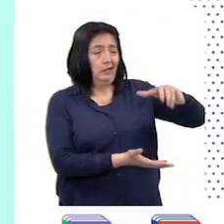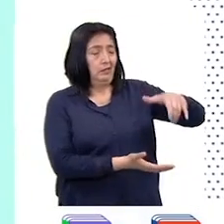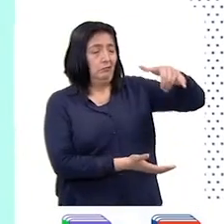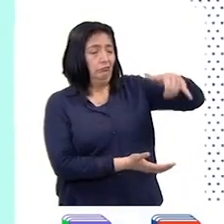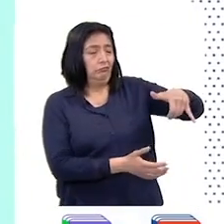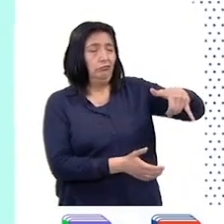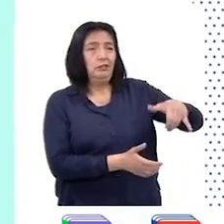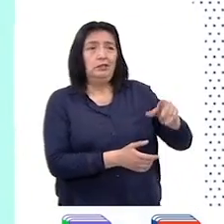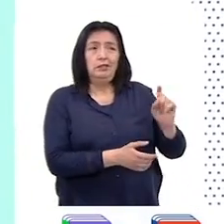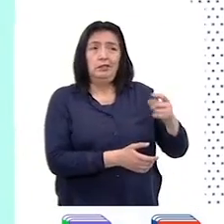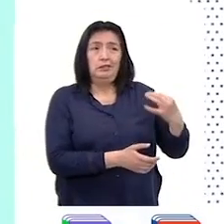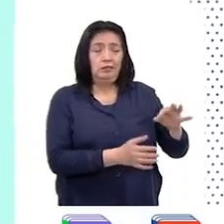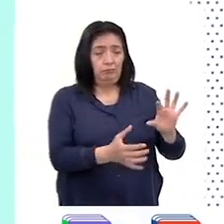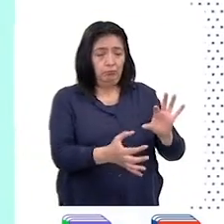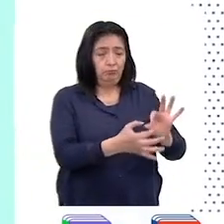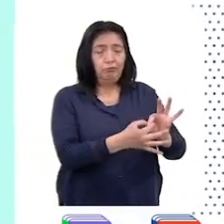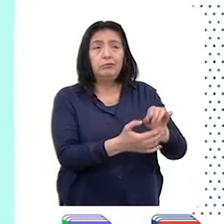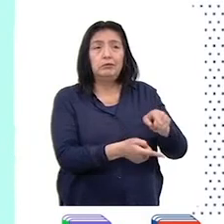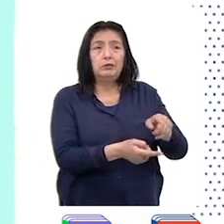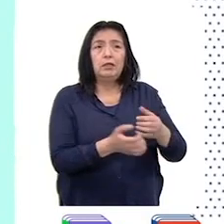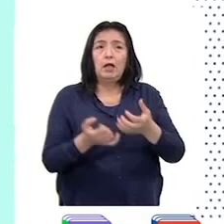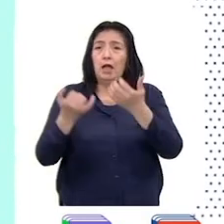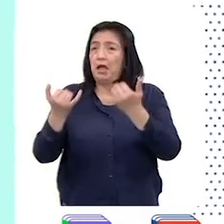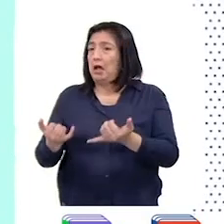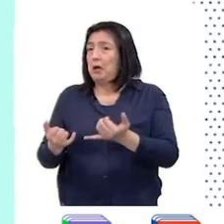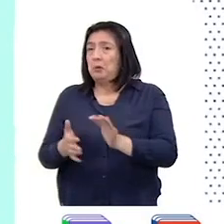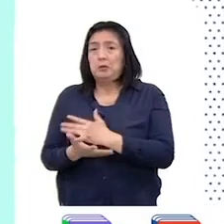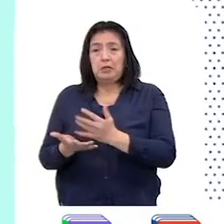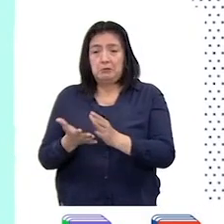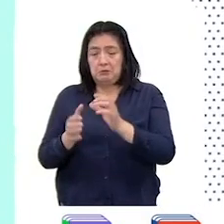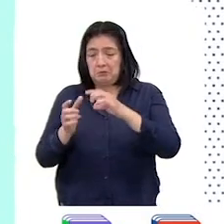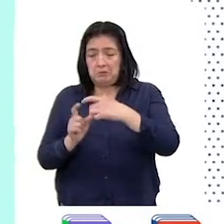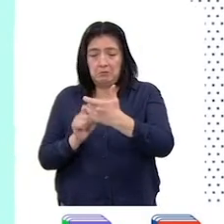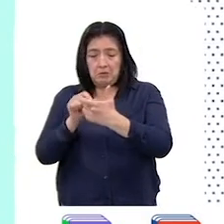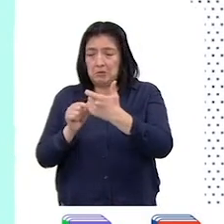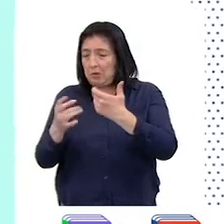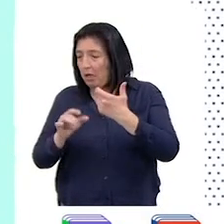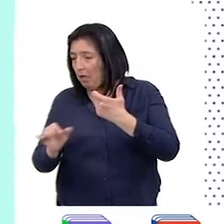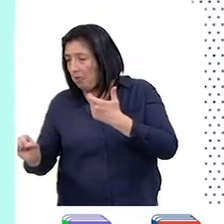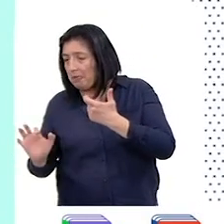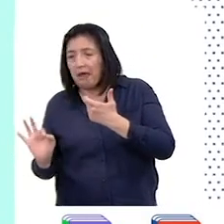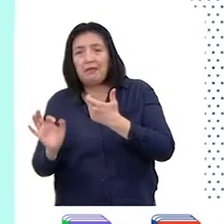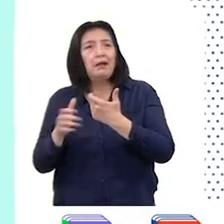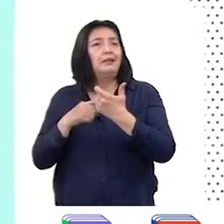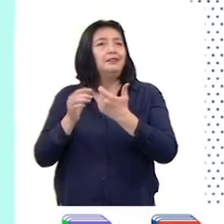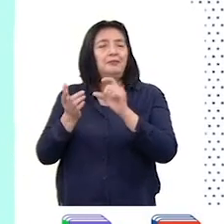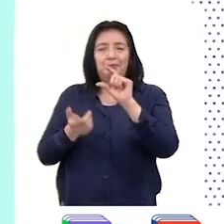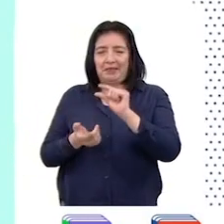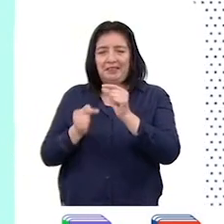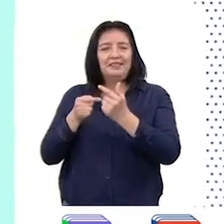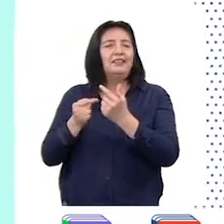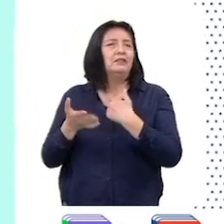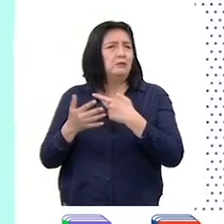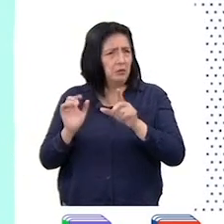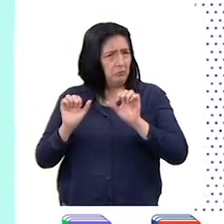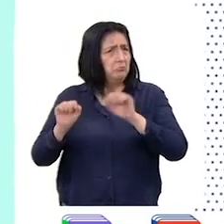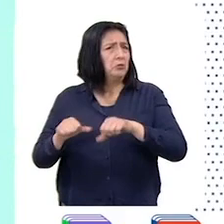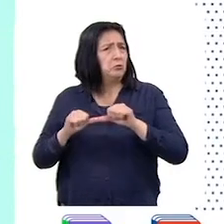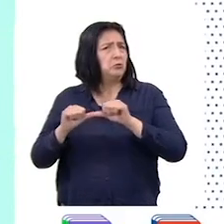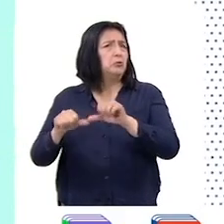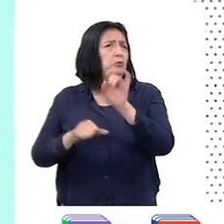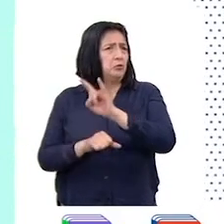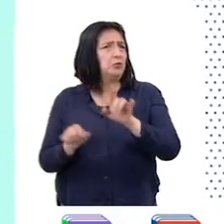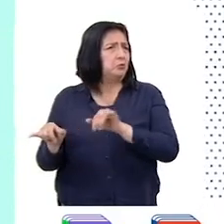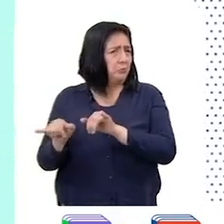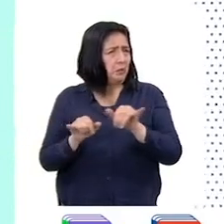siempre debían estar conectados. Hoy son inalámbricos y pequeños, pero en esencia se siguen usando para